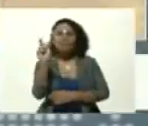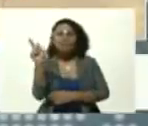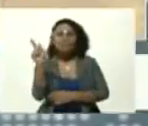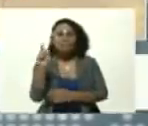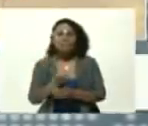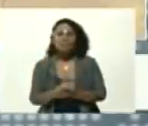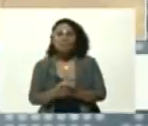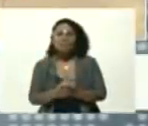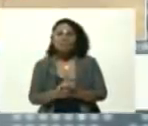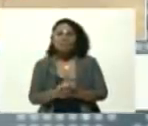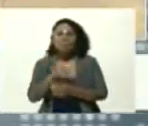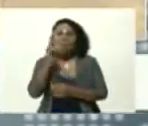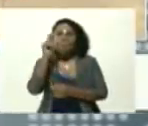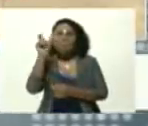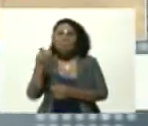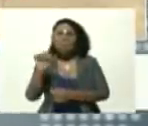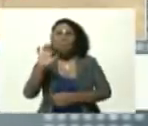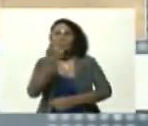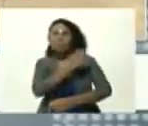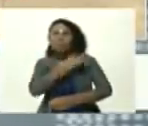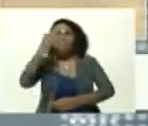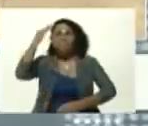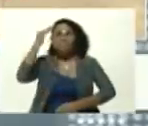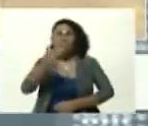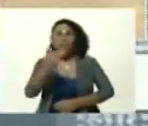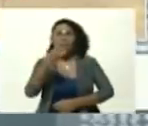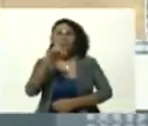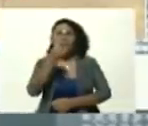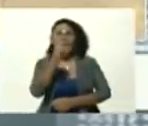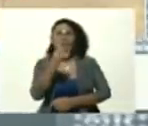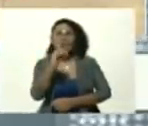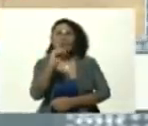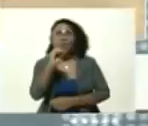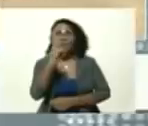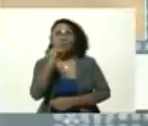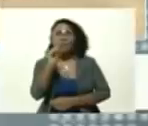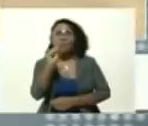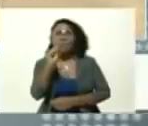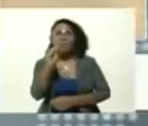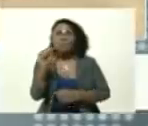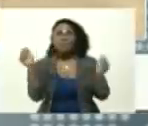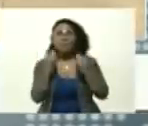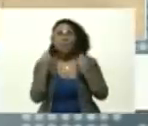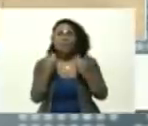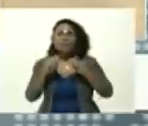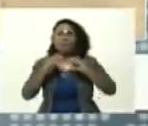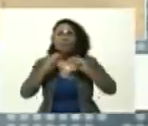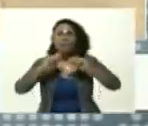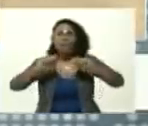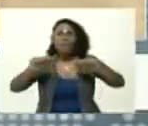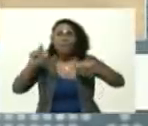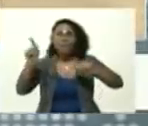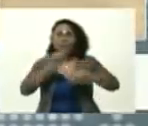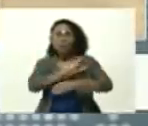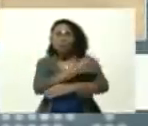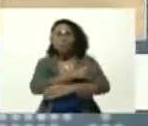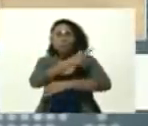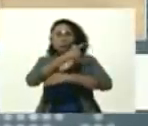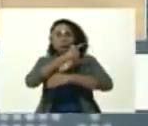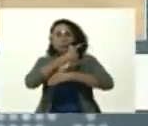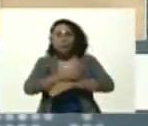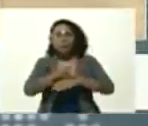Juan Zulbarán, general de división, comandante de la SODI Mérida, en el terreno la Fuerza Armada Nacional